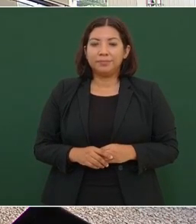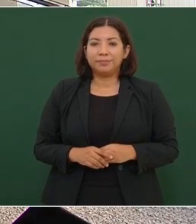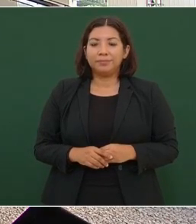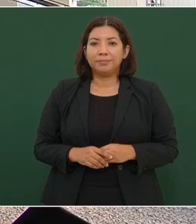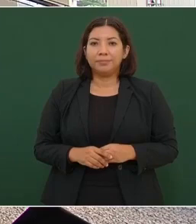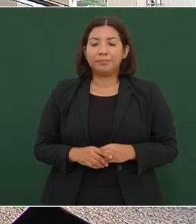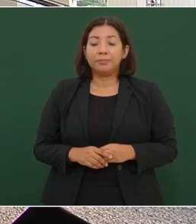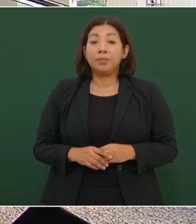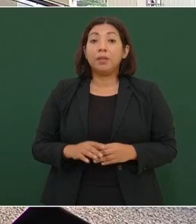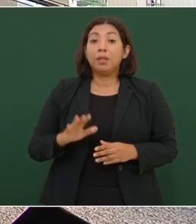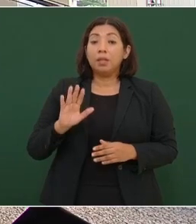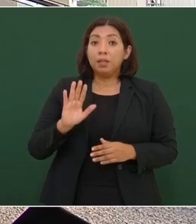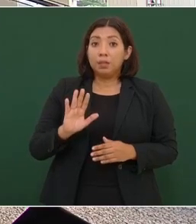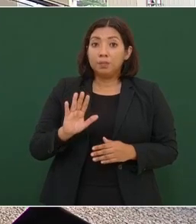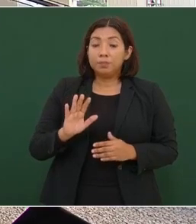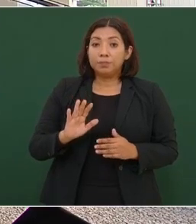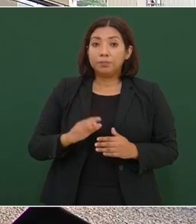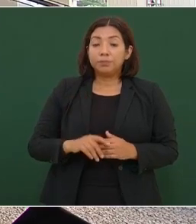Nada más procuren que